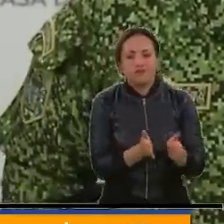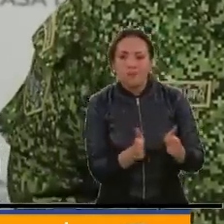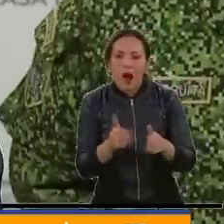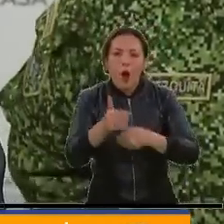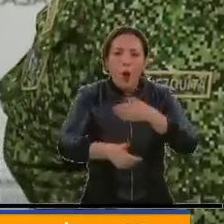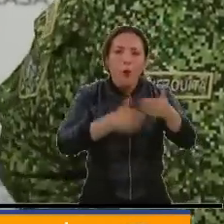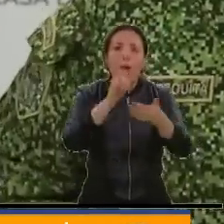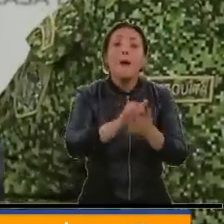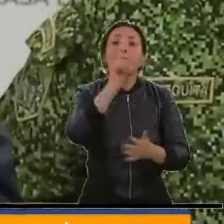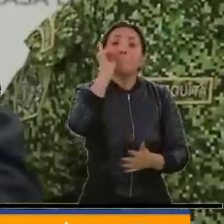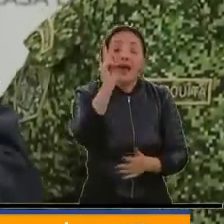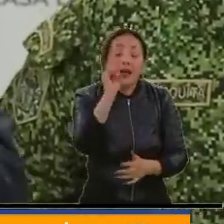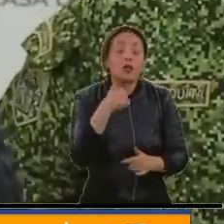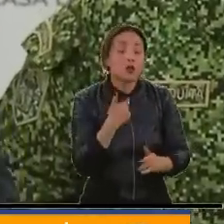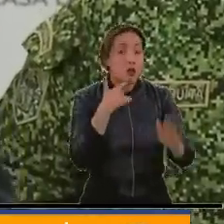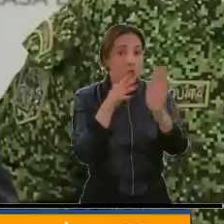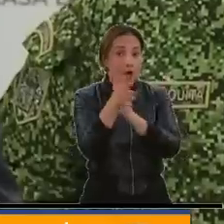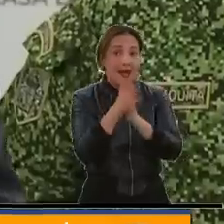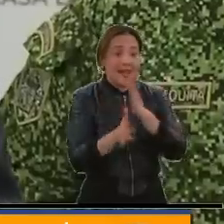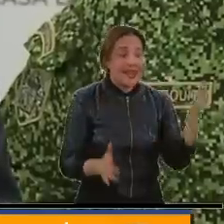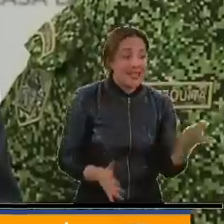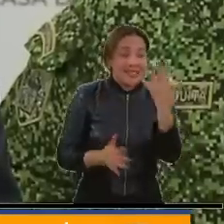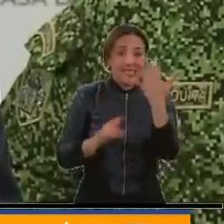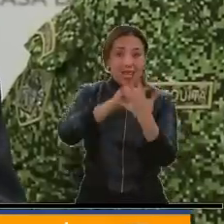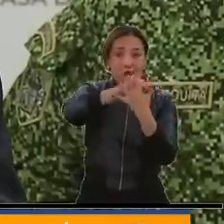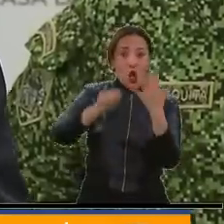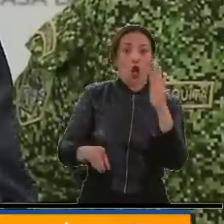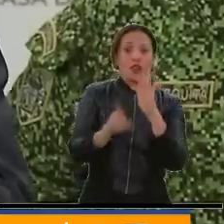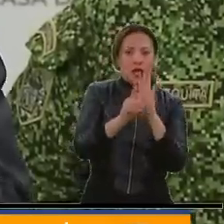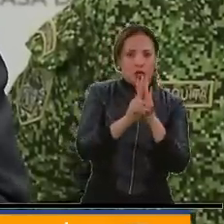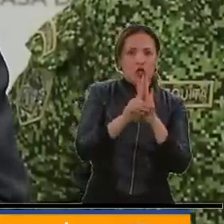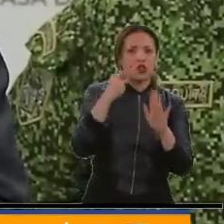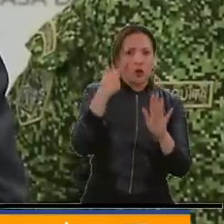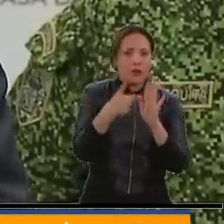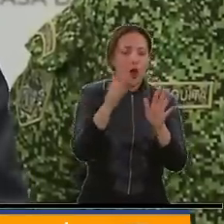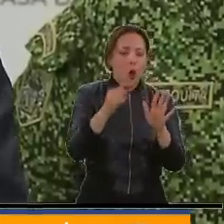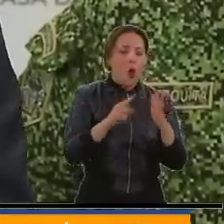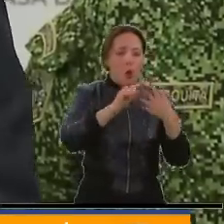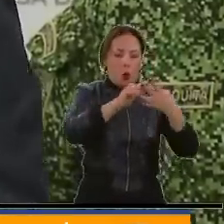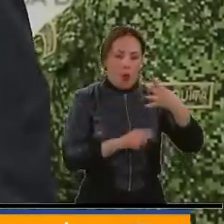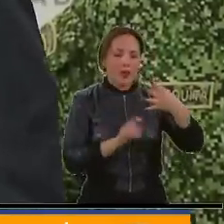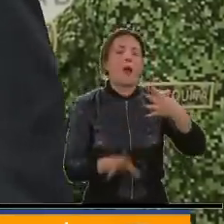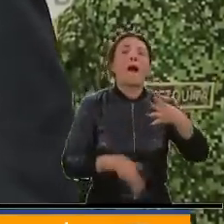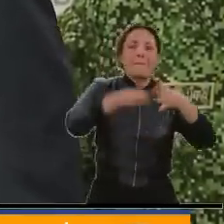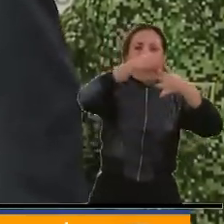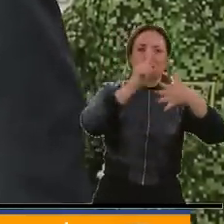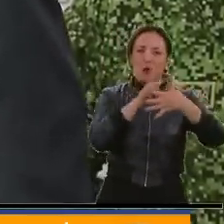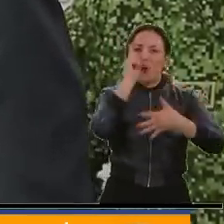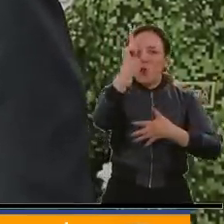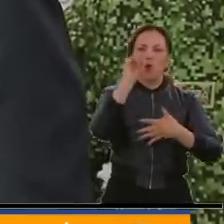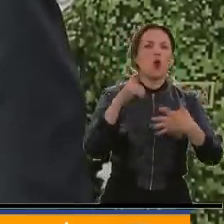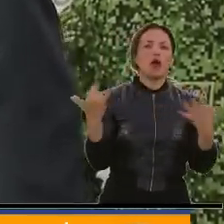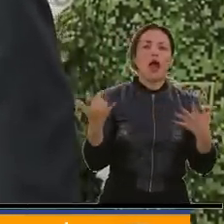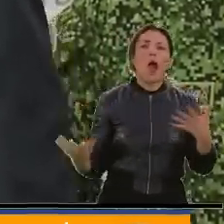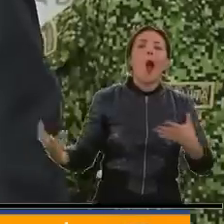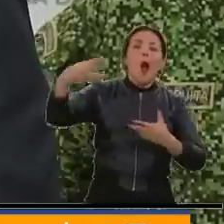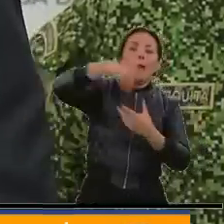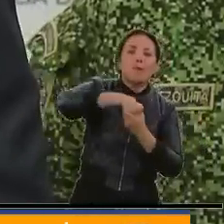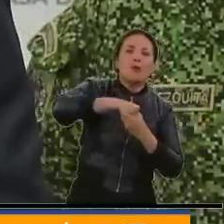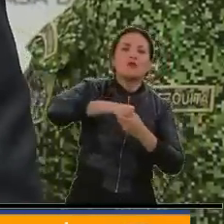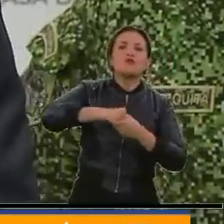cinco decretos, como ustedes lo vieron, expedimos un decreto adicional que integra la instancia de alto nivel encargada